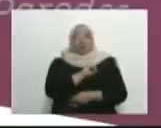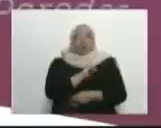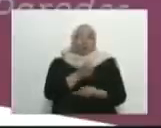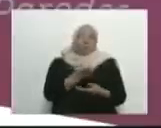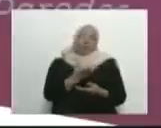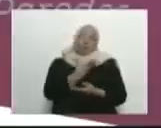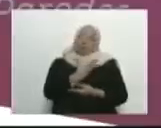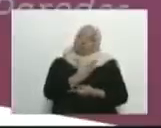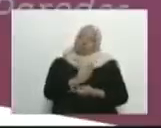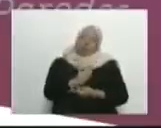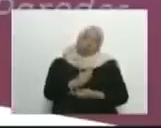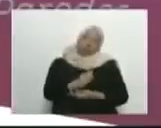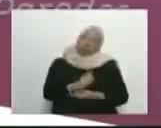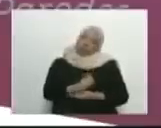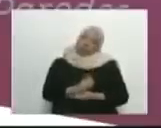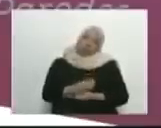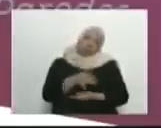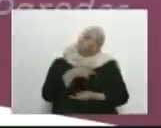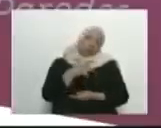dado